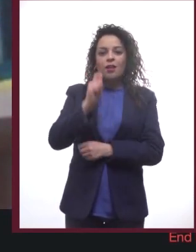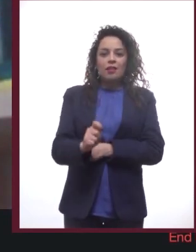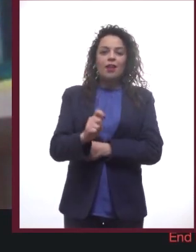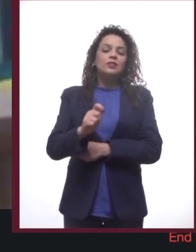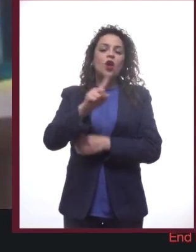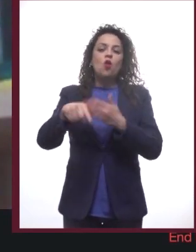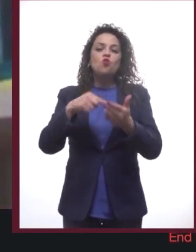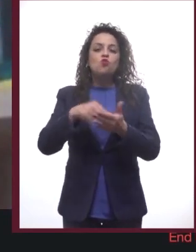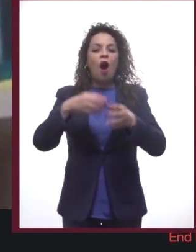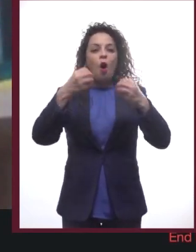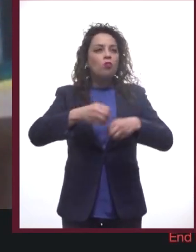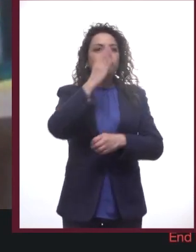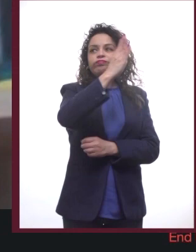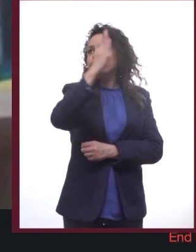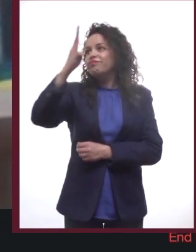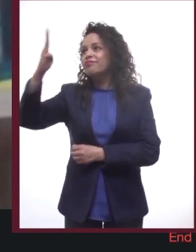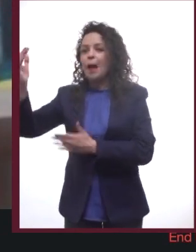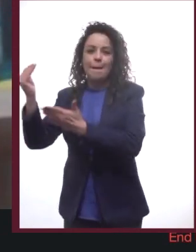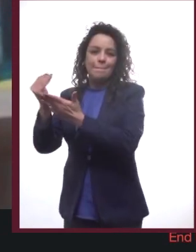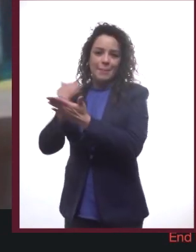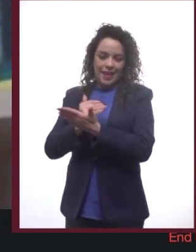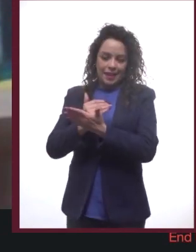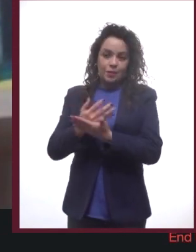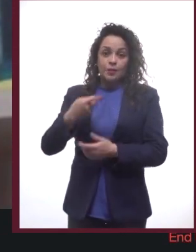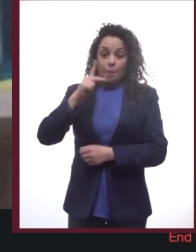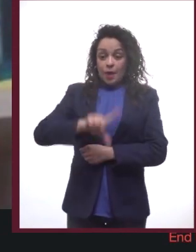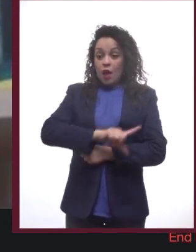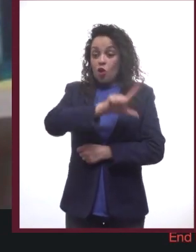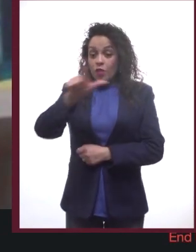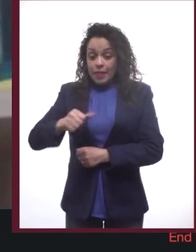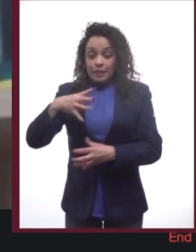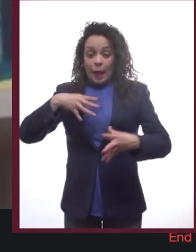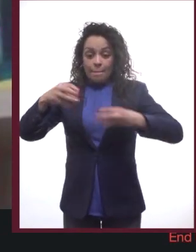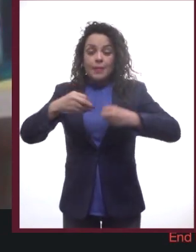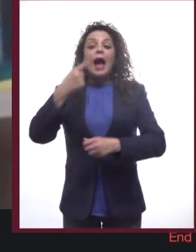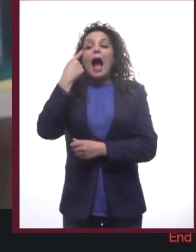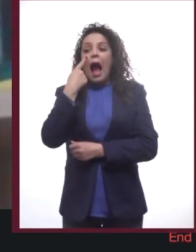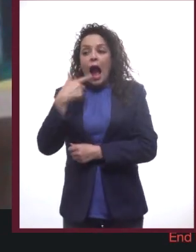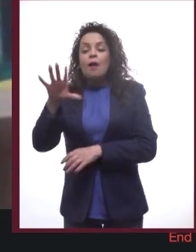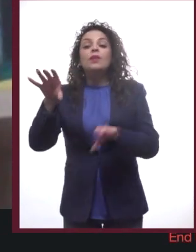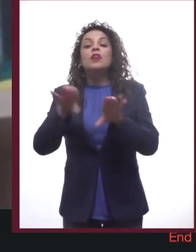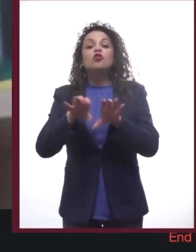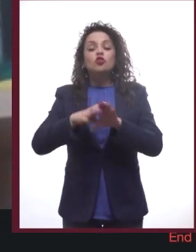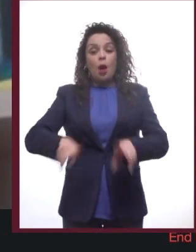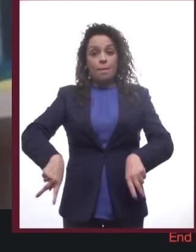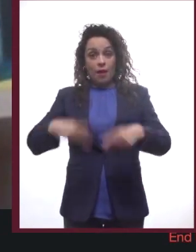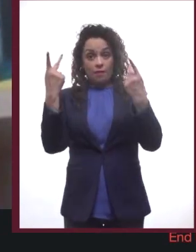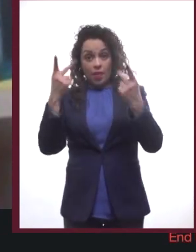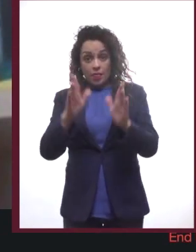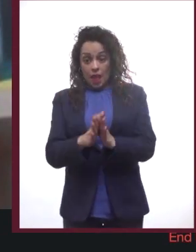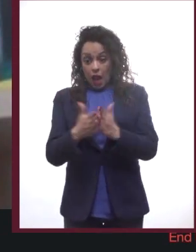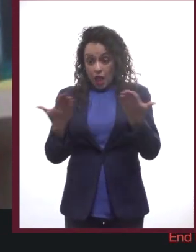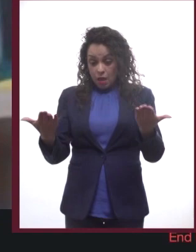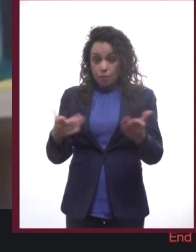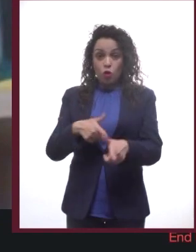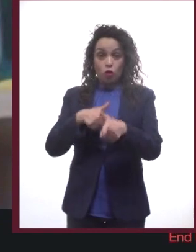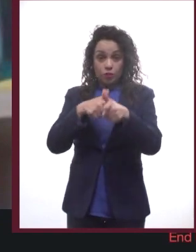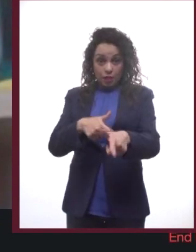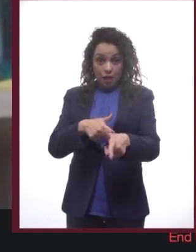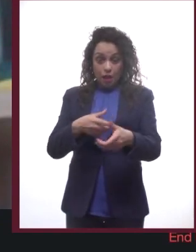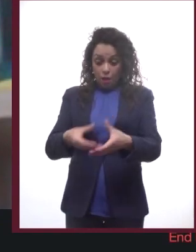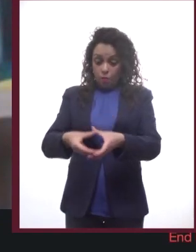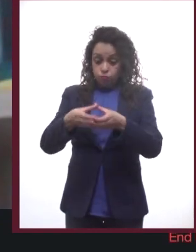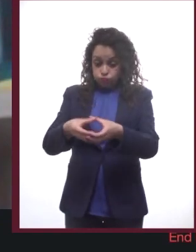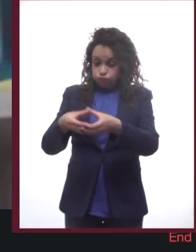ahí. Así que vamos a ver después de la pandemia cómo queda la venta de libros, si sigue siendo más en